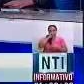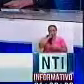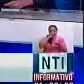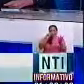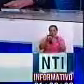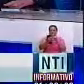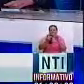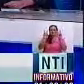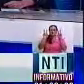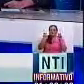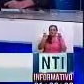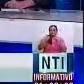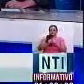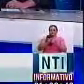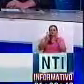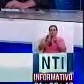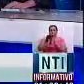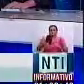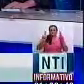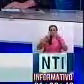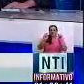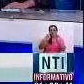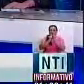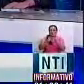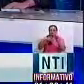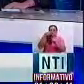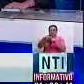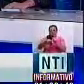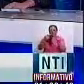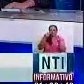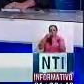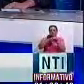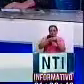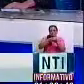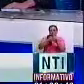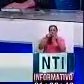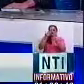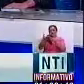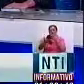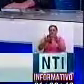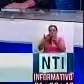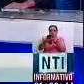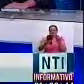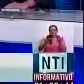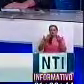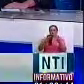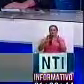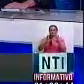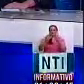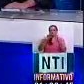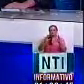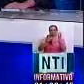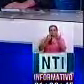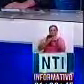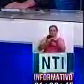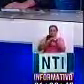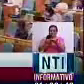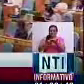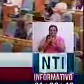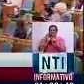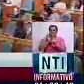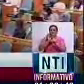Tema y es que la vicepresidenta de la República, María Alejandra Muñoz, participó de una reunión de alto nivel de Naciones Unidas. La consecución